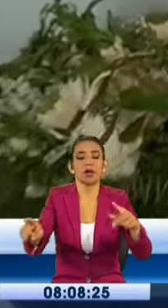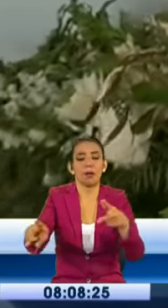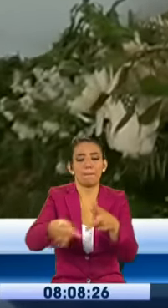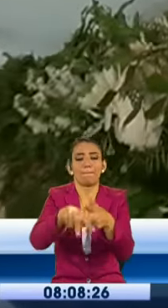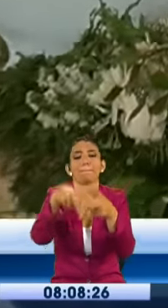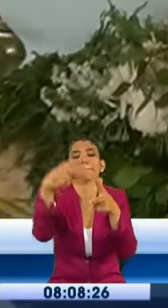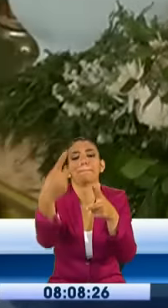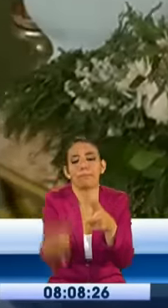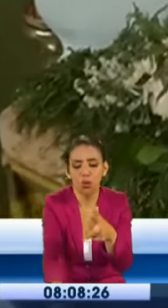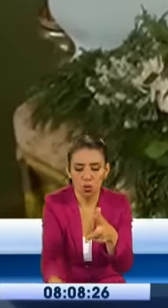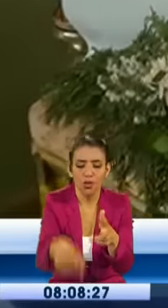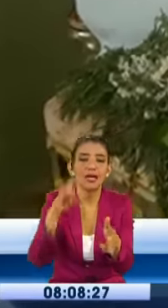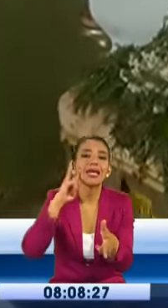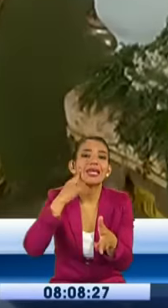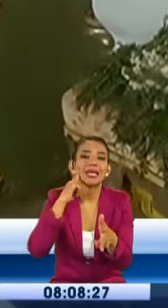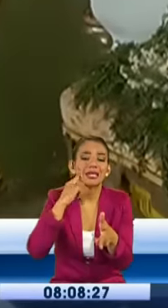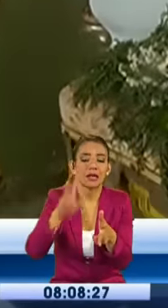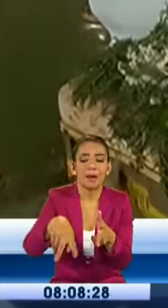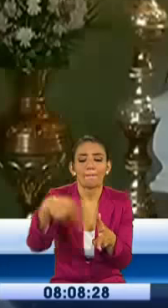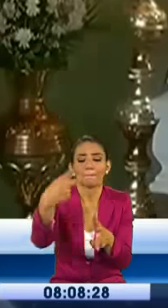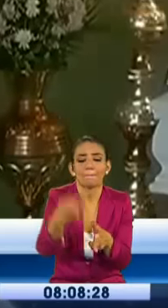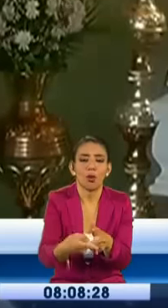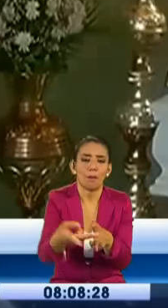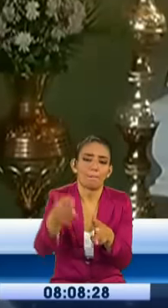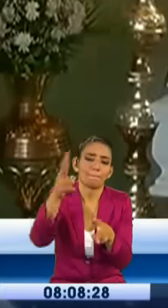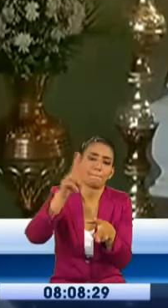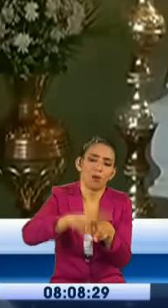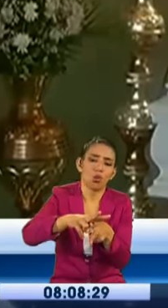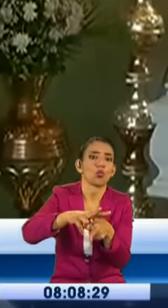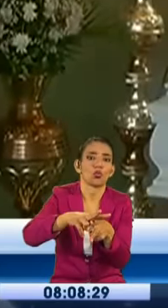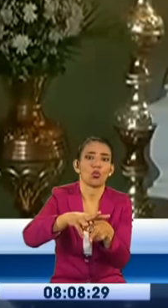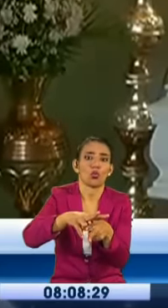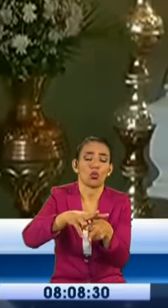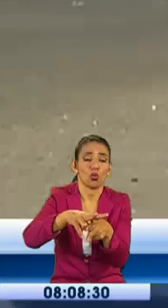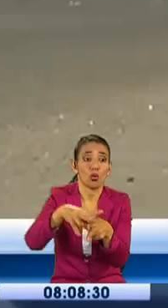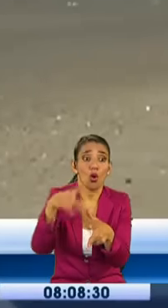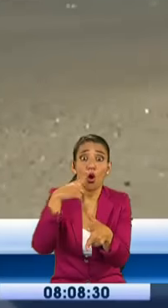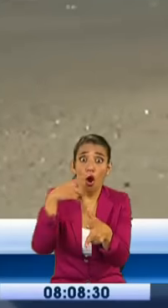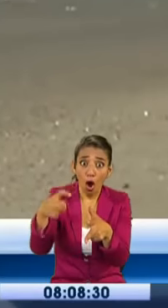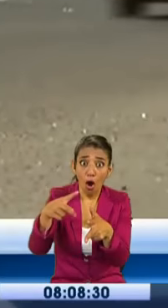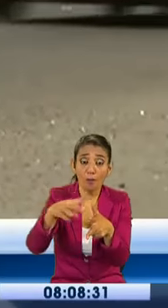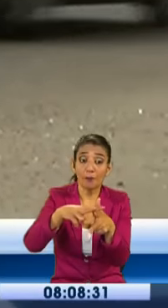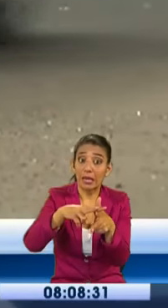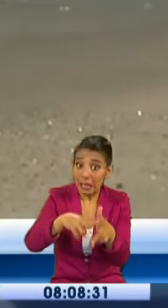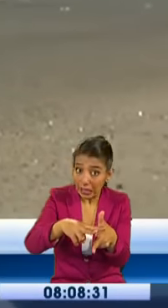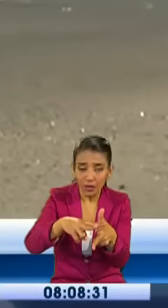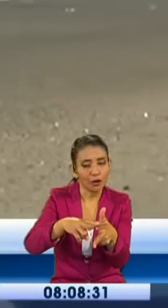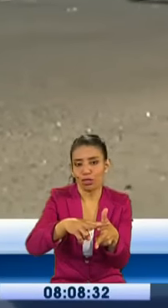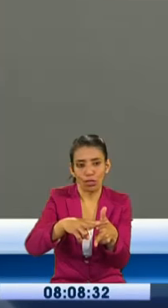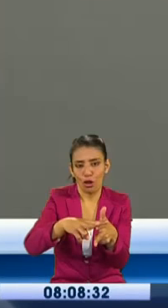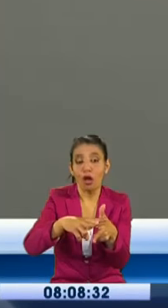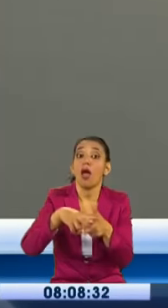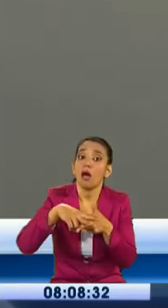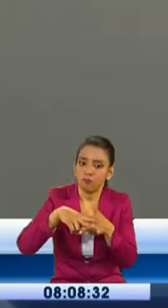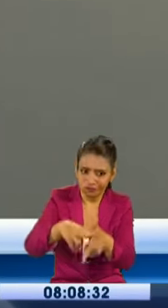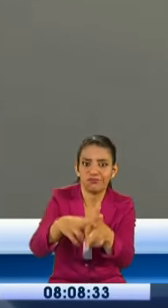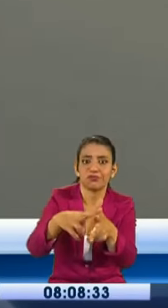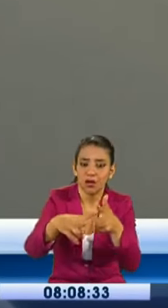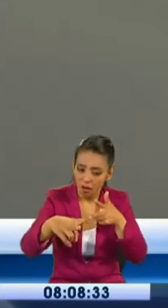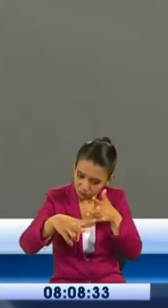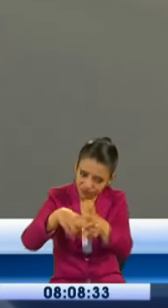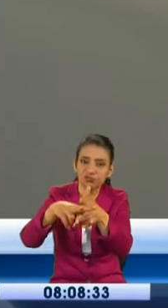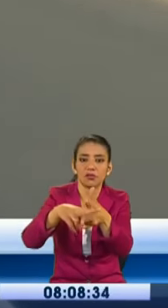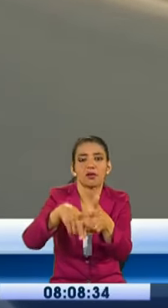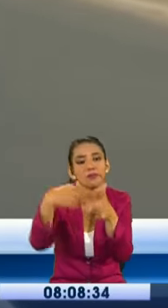es que le eleva y cae en el capó del carro, cae encima del parabrisas. Y si se hubiera quedado, como digo, ese señor ahí, no hubiera pasado